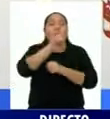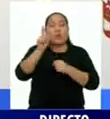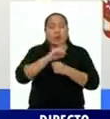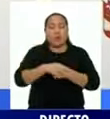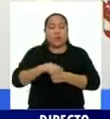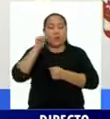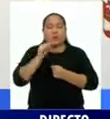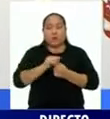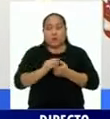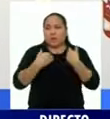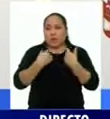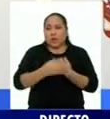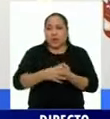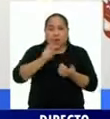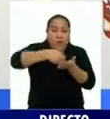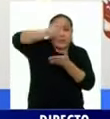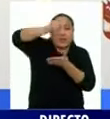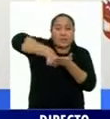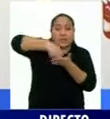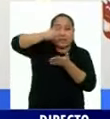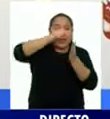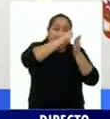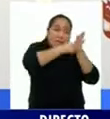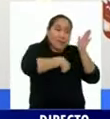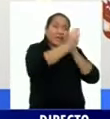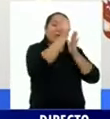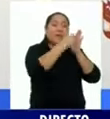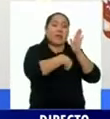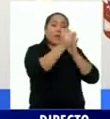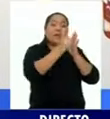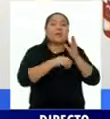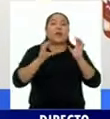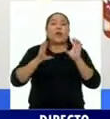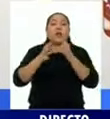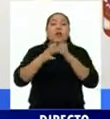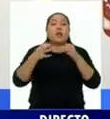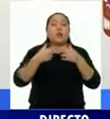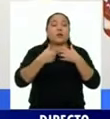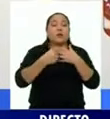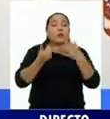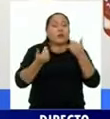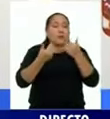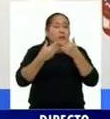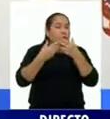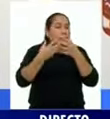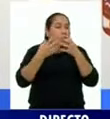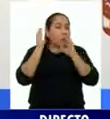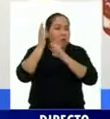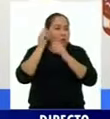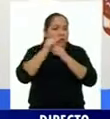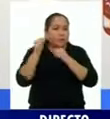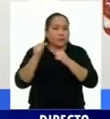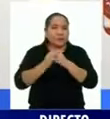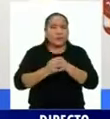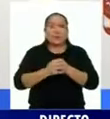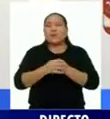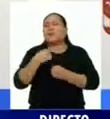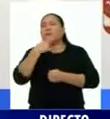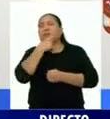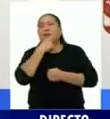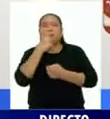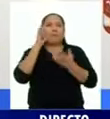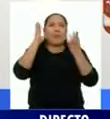esta oficina de presupuestos del Congreso de la República Americana. Tengo la impresión que necesitamos algo